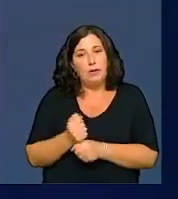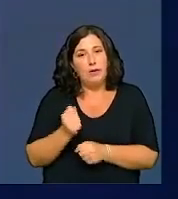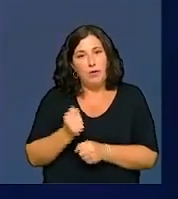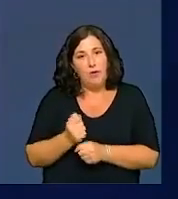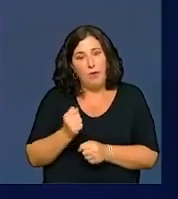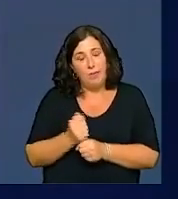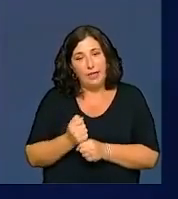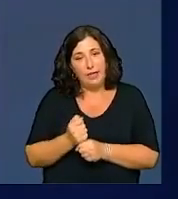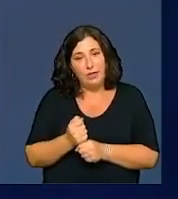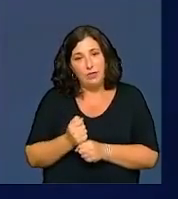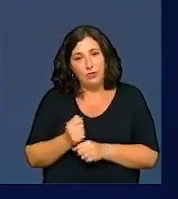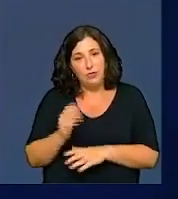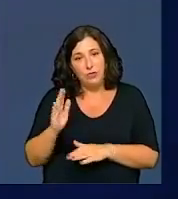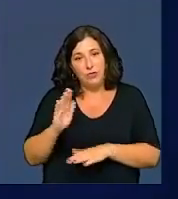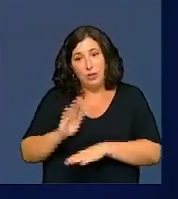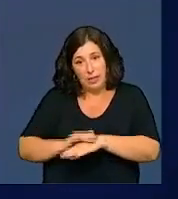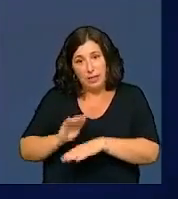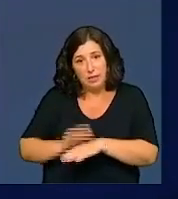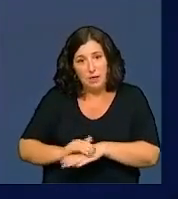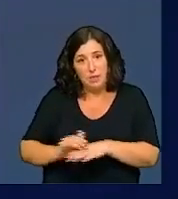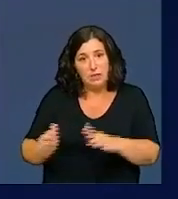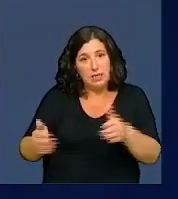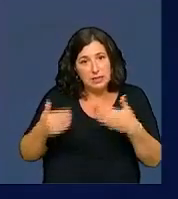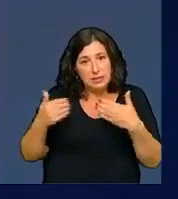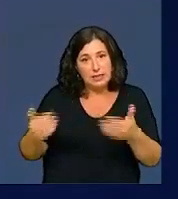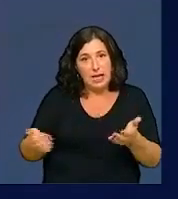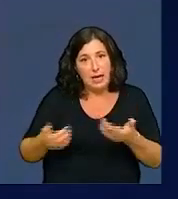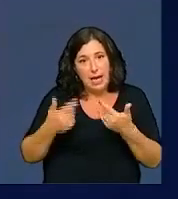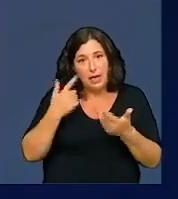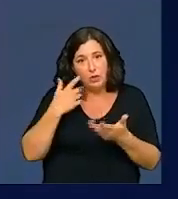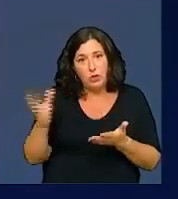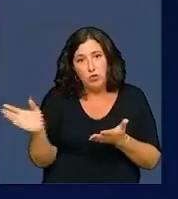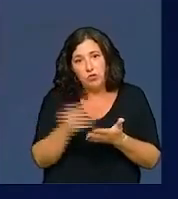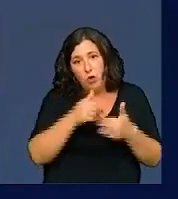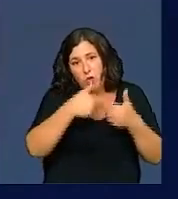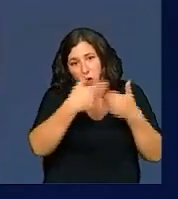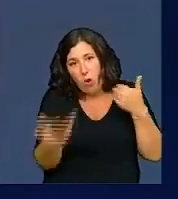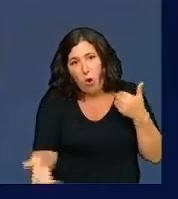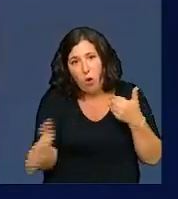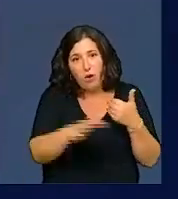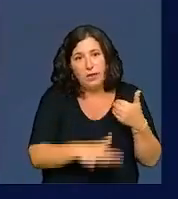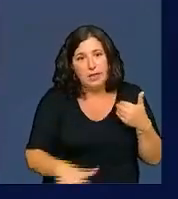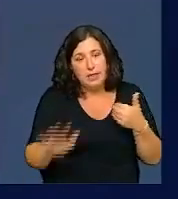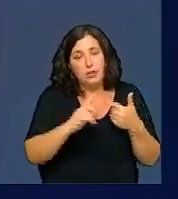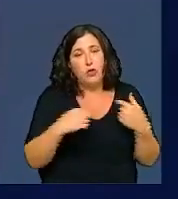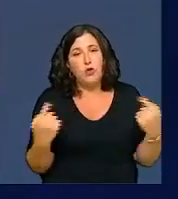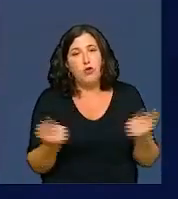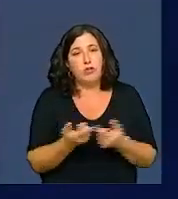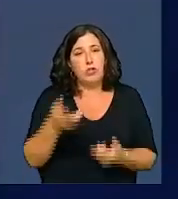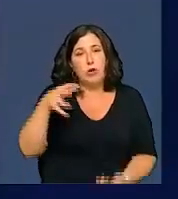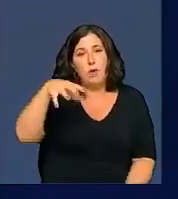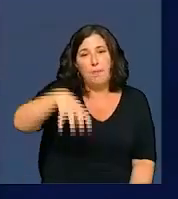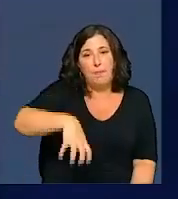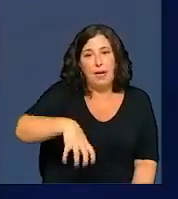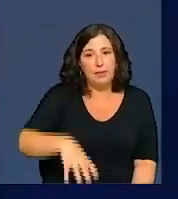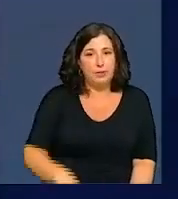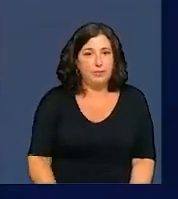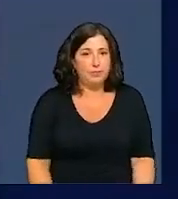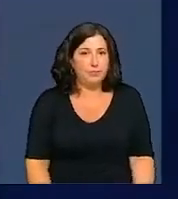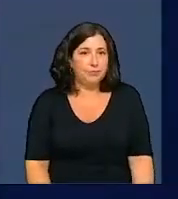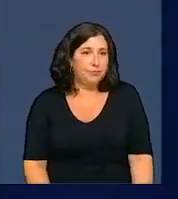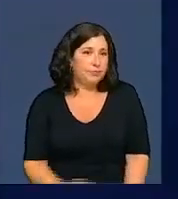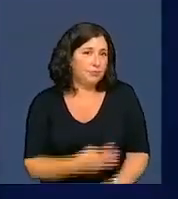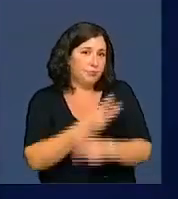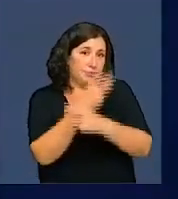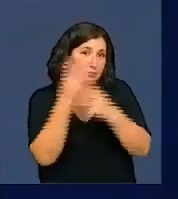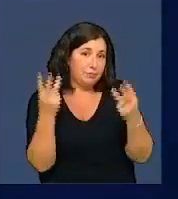obra responsabilizándose y sacando la mezcla que cayó en el patio nuestro. Y en definitiva, a grosso modo y